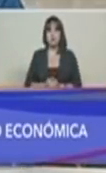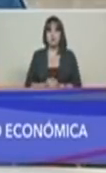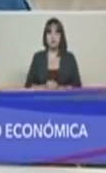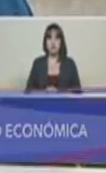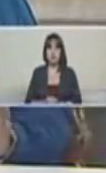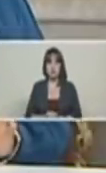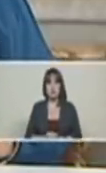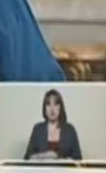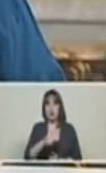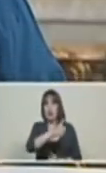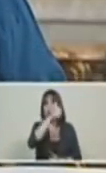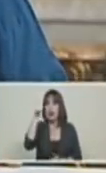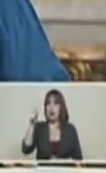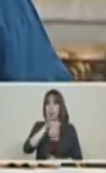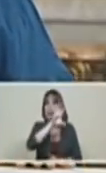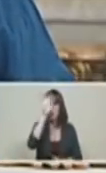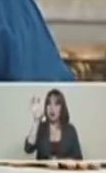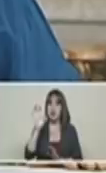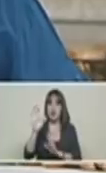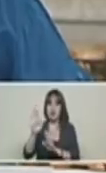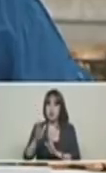estilo de cada país, ¿verdad?